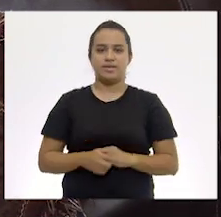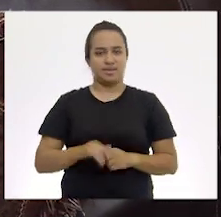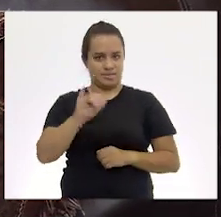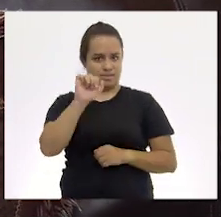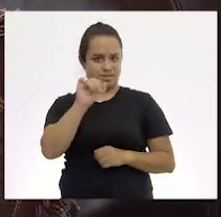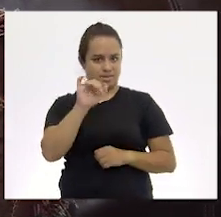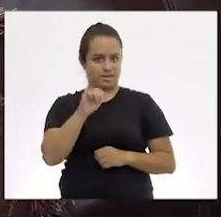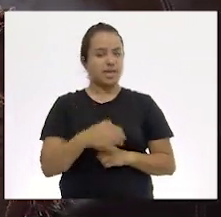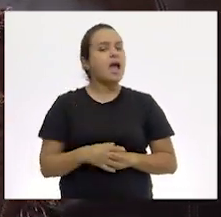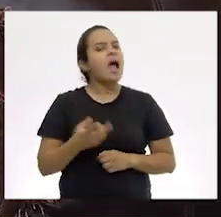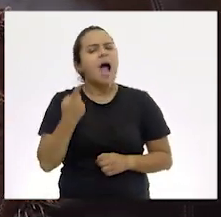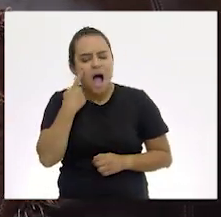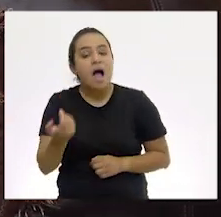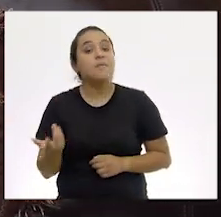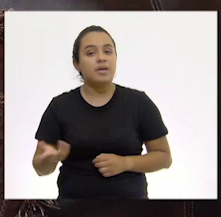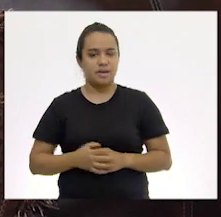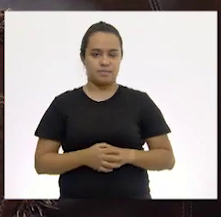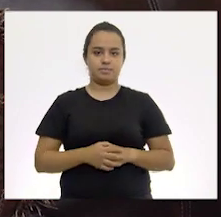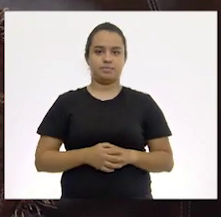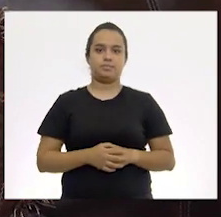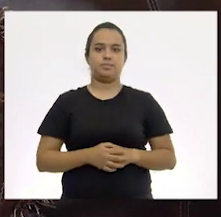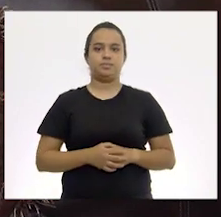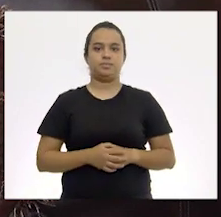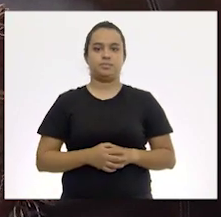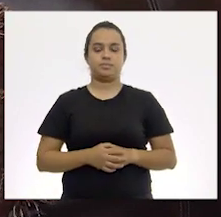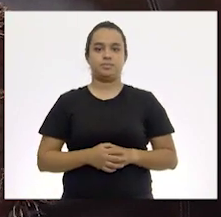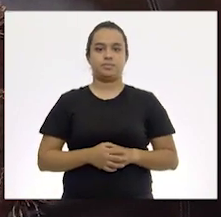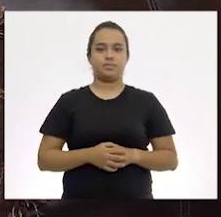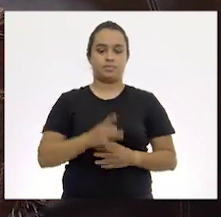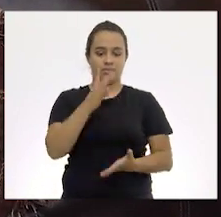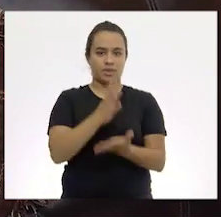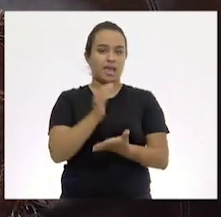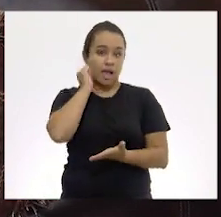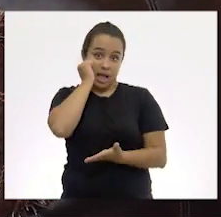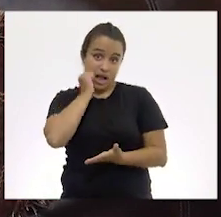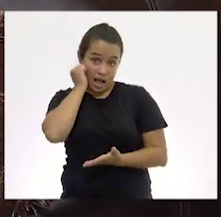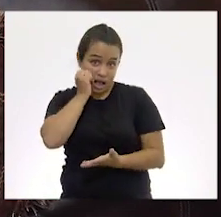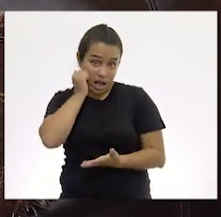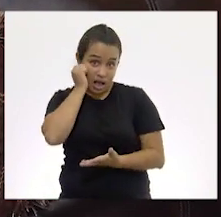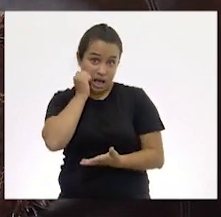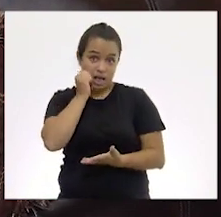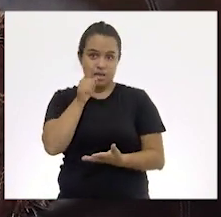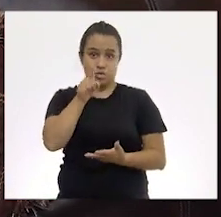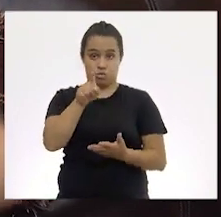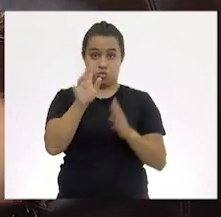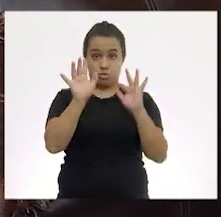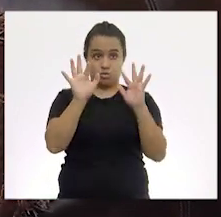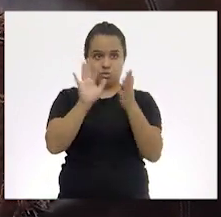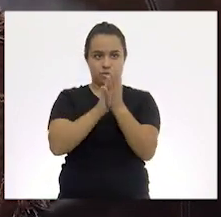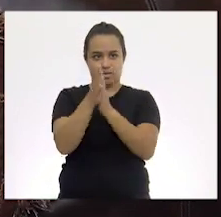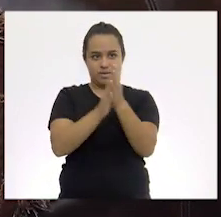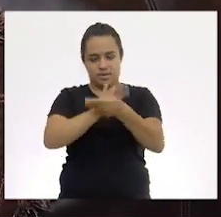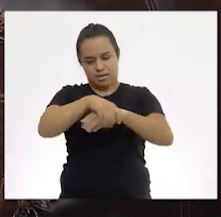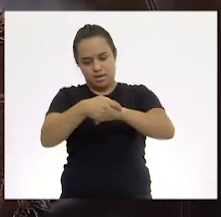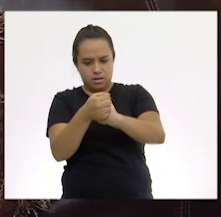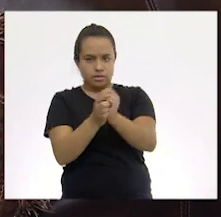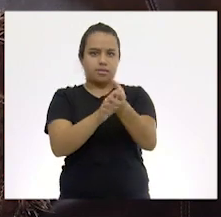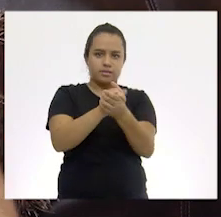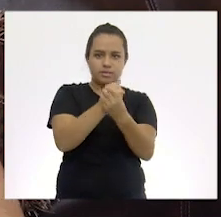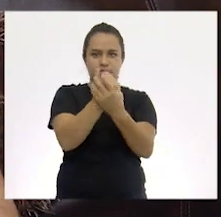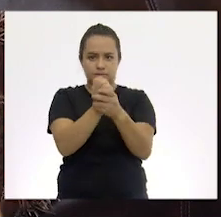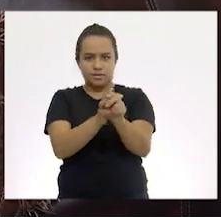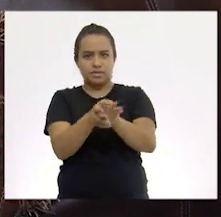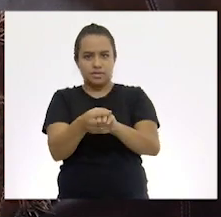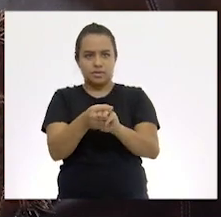Sí. A ver. Solo agarras jabón y luego con tu mano te la haces así. ¿Y